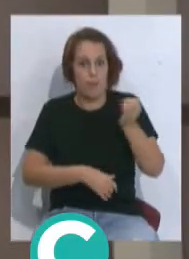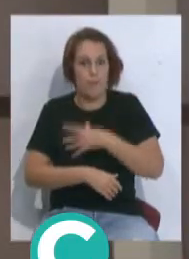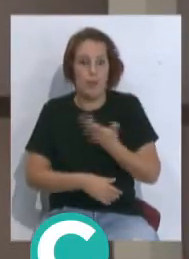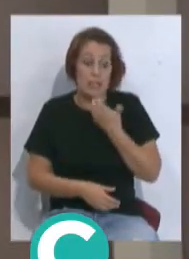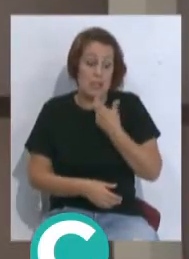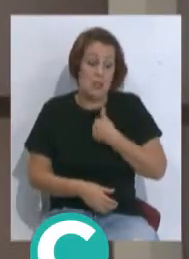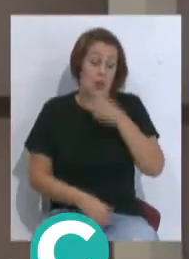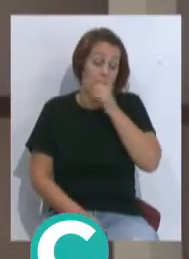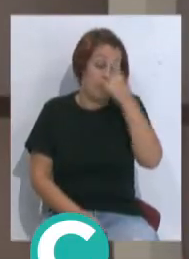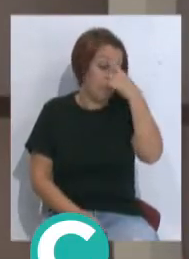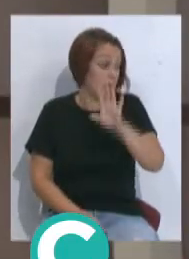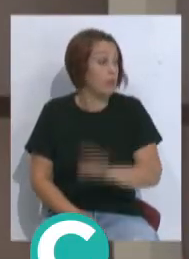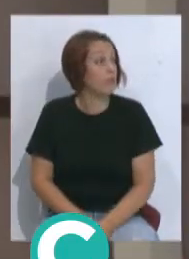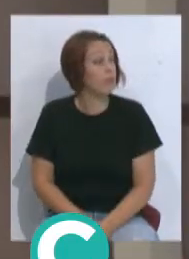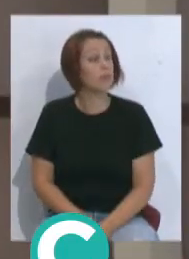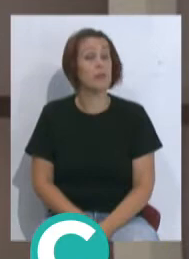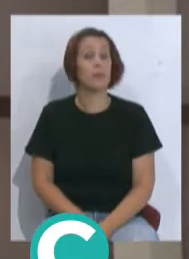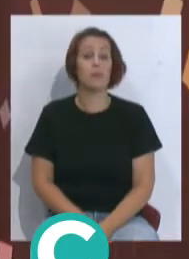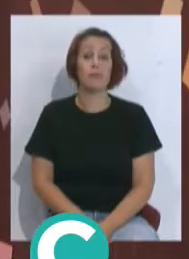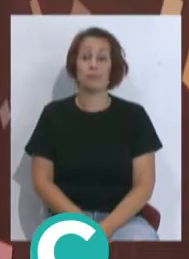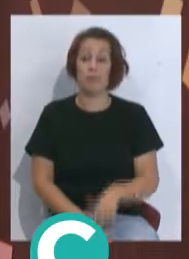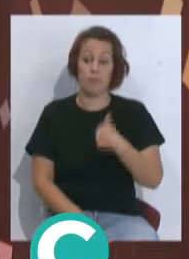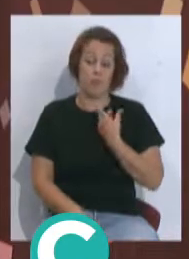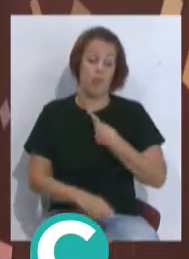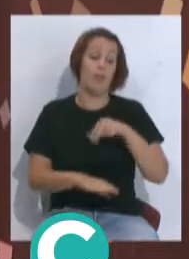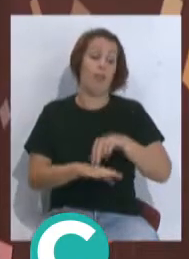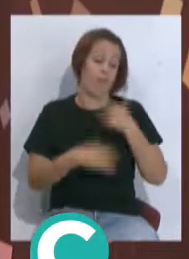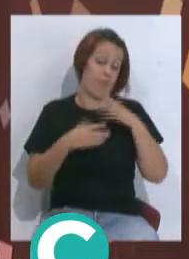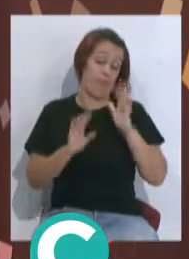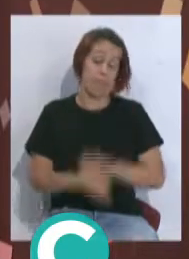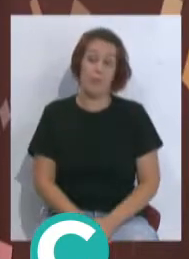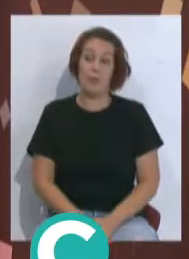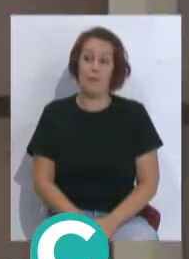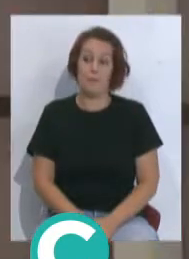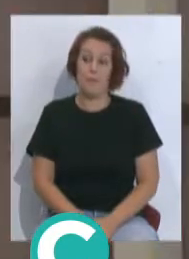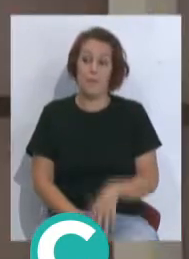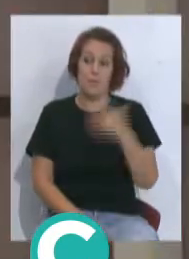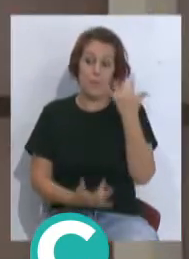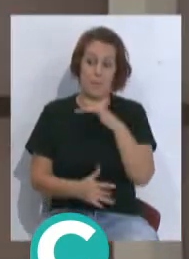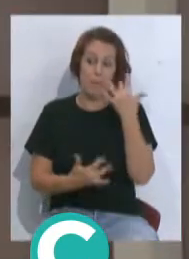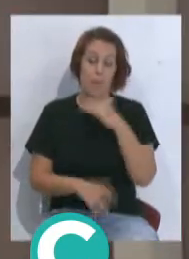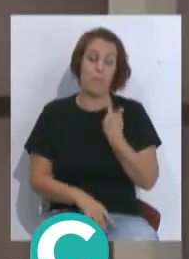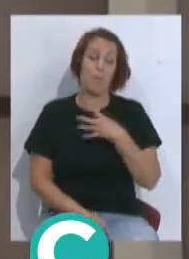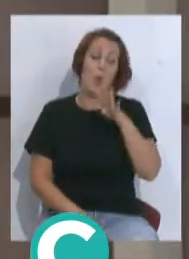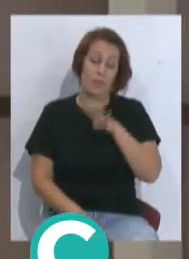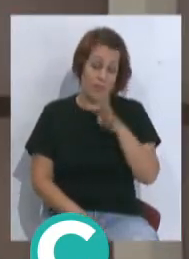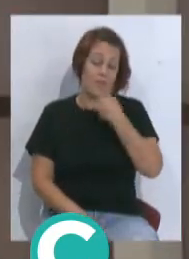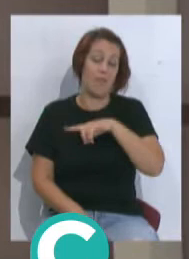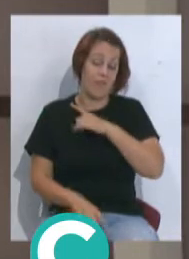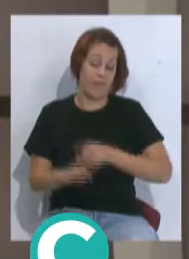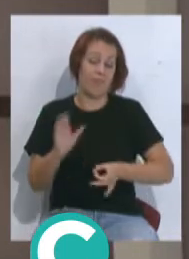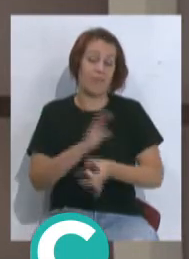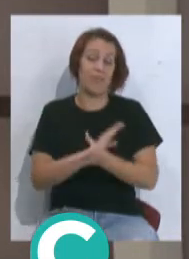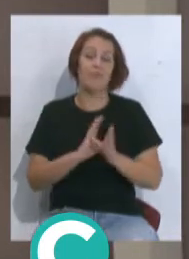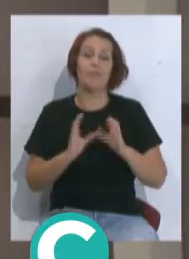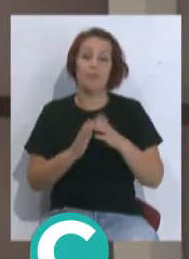supiera cantar. Claro. Estamos ahí, vamos a estar otro aquí. Y entonces a partir de ahí van a salir